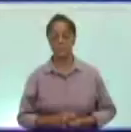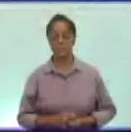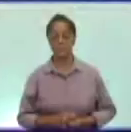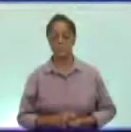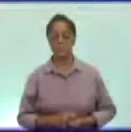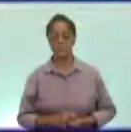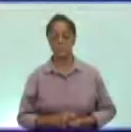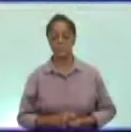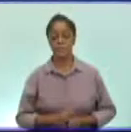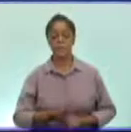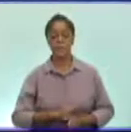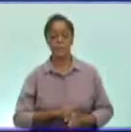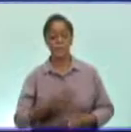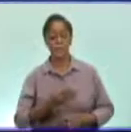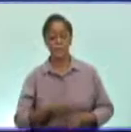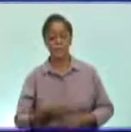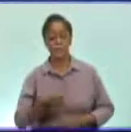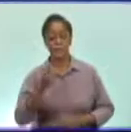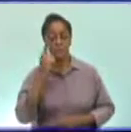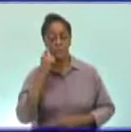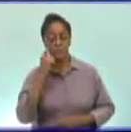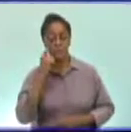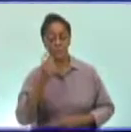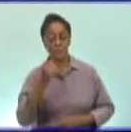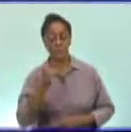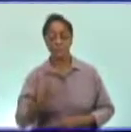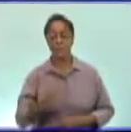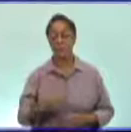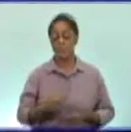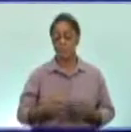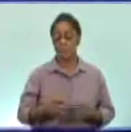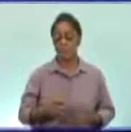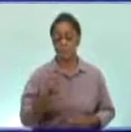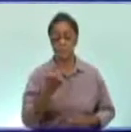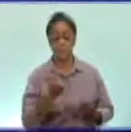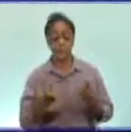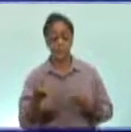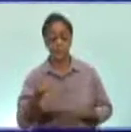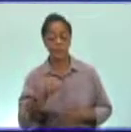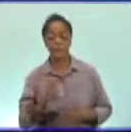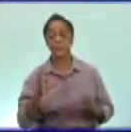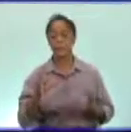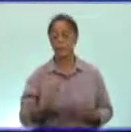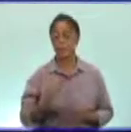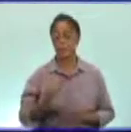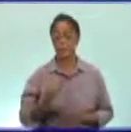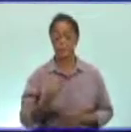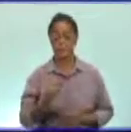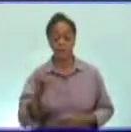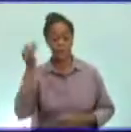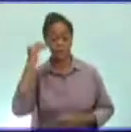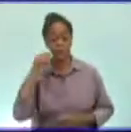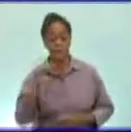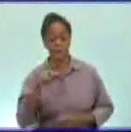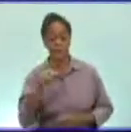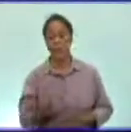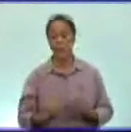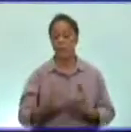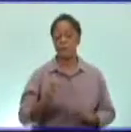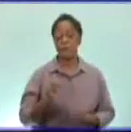Luego de haber visto características de cada uno de estos reinos, haber conocido algunos de